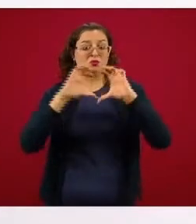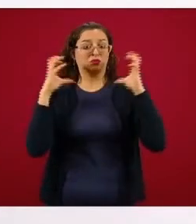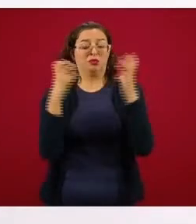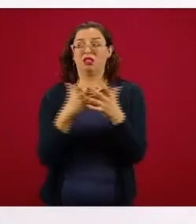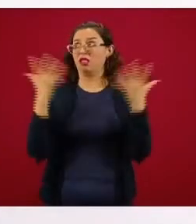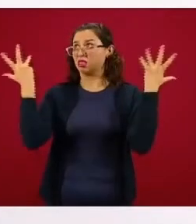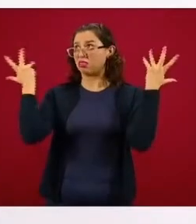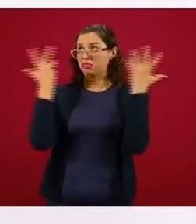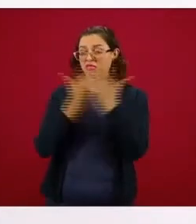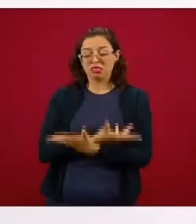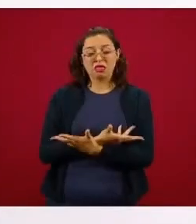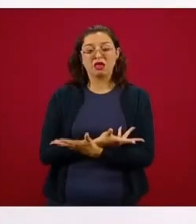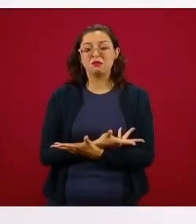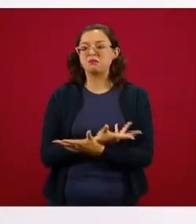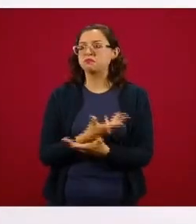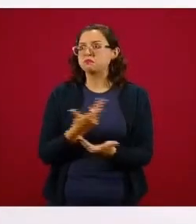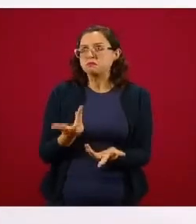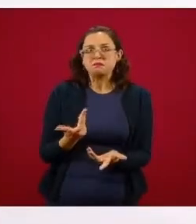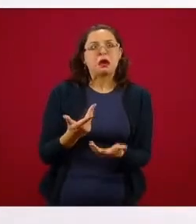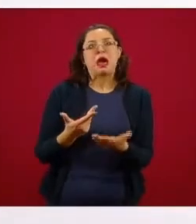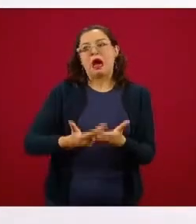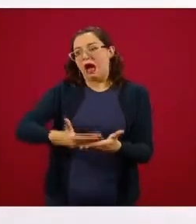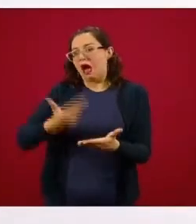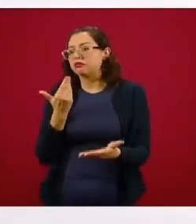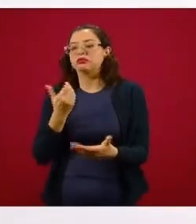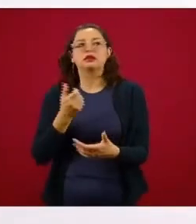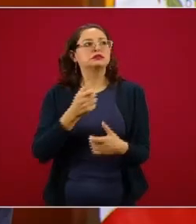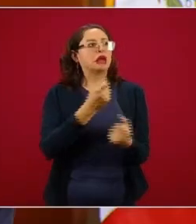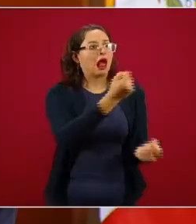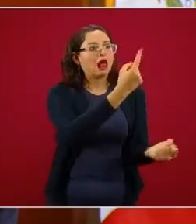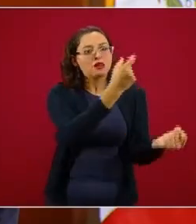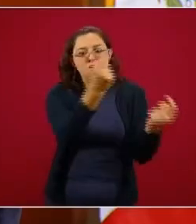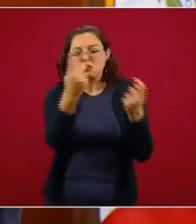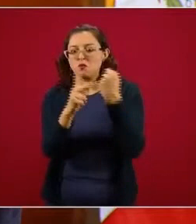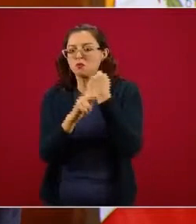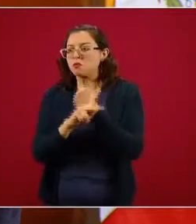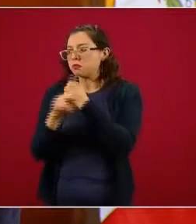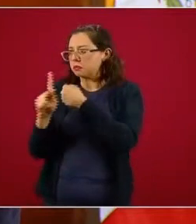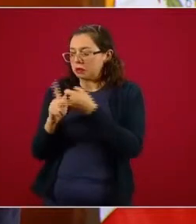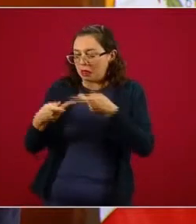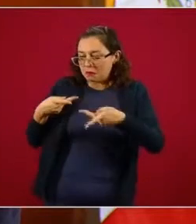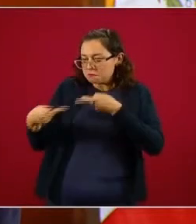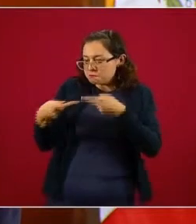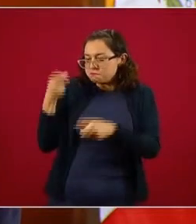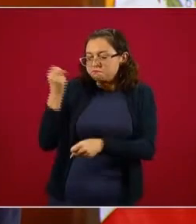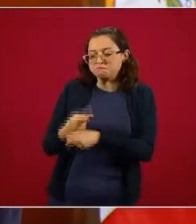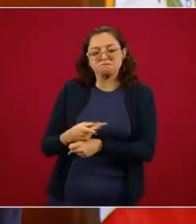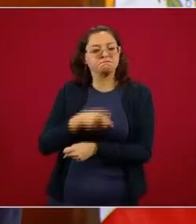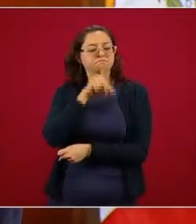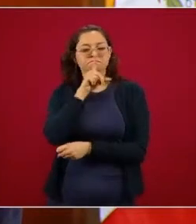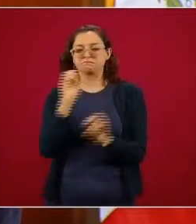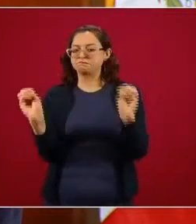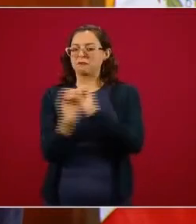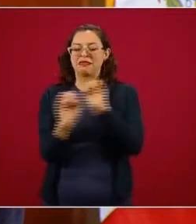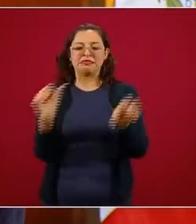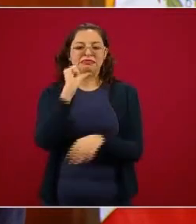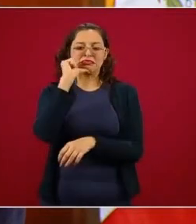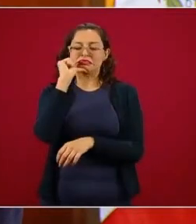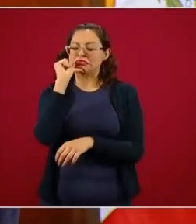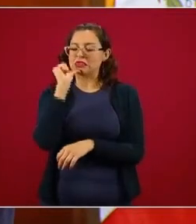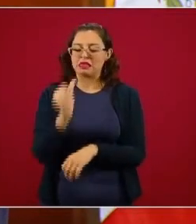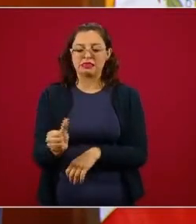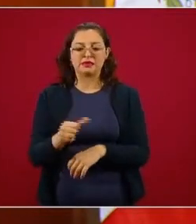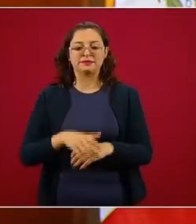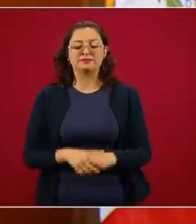esperaba y para la que ningún país estaba preparado. Lamento,